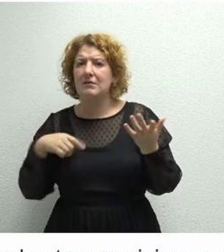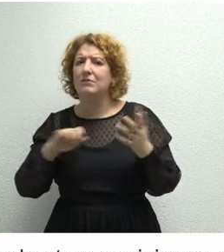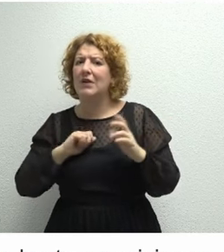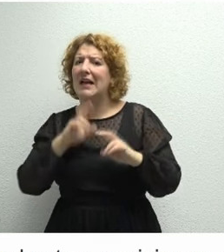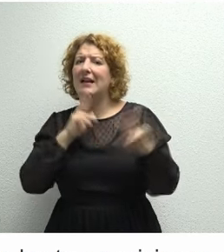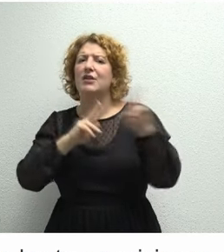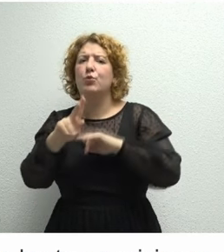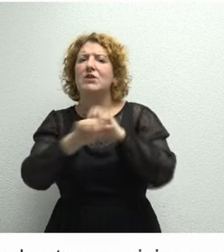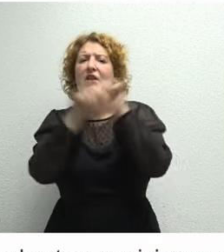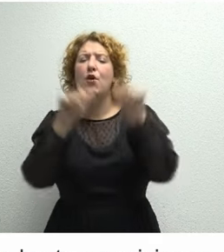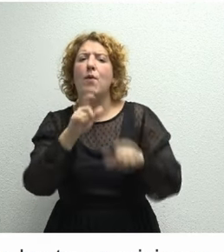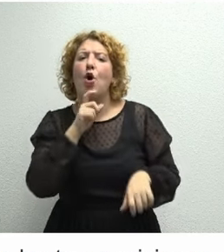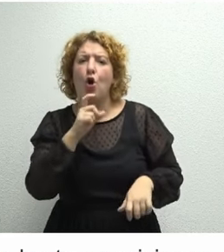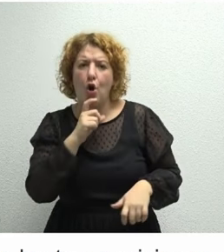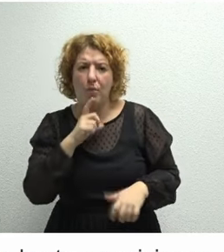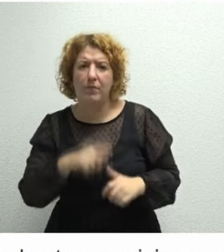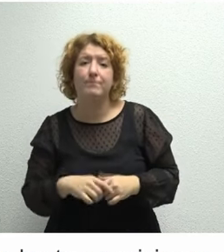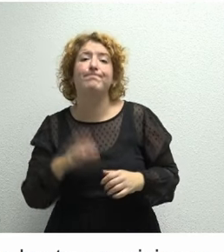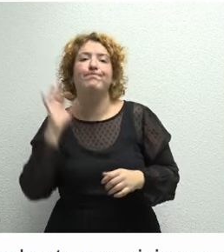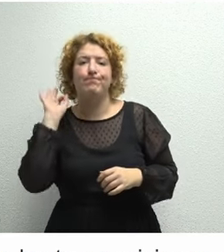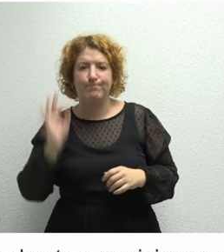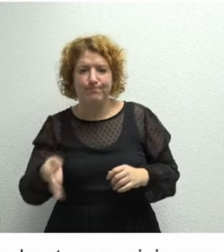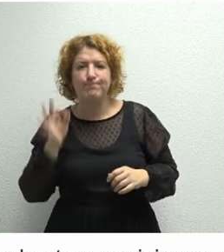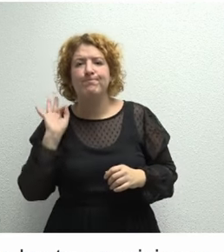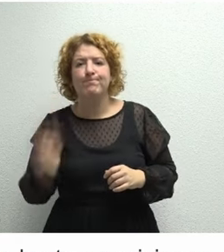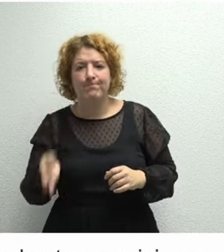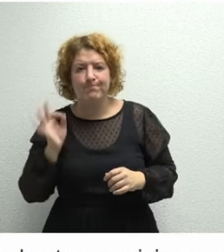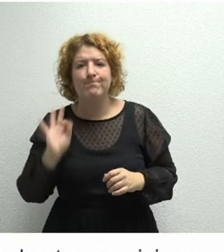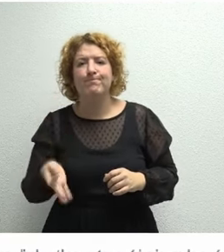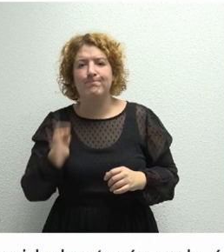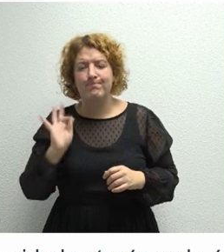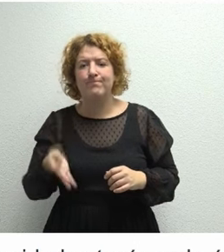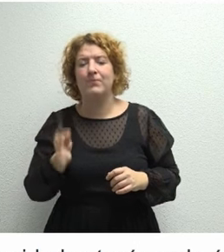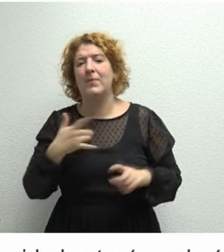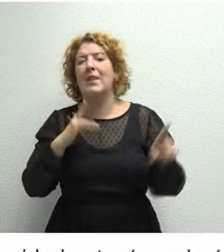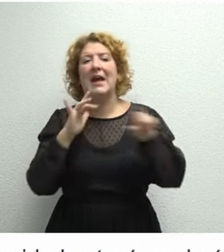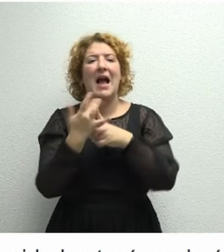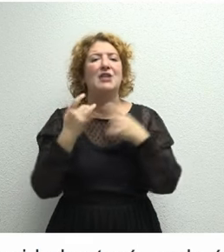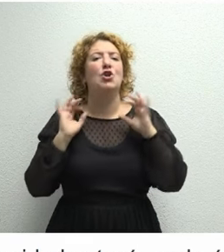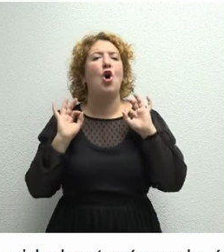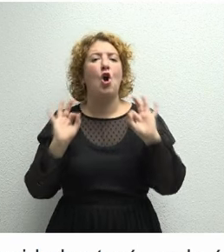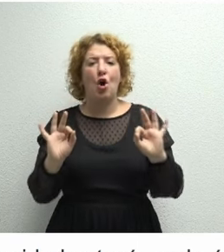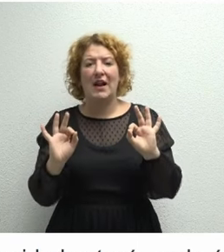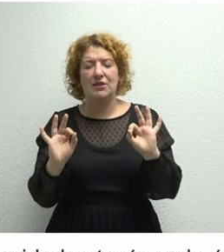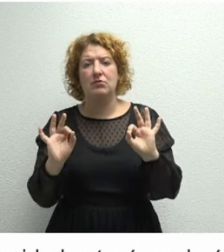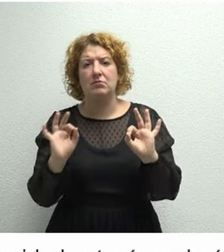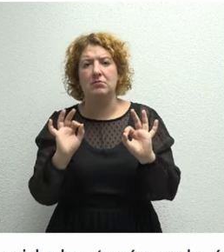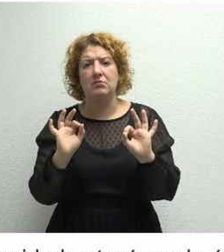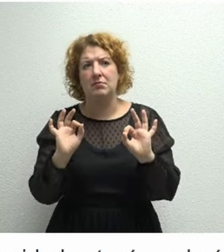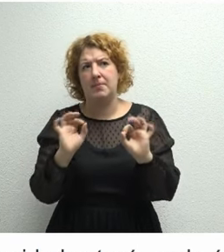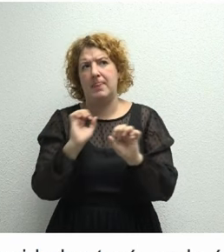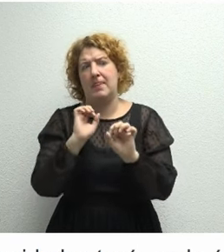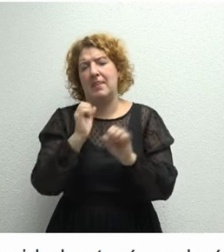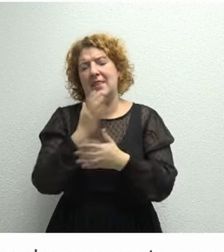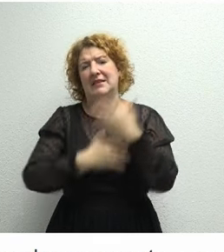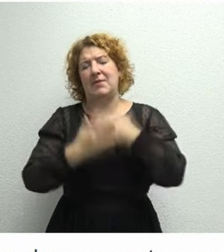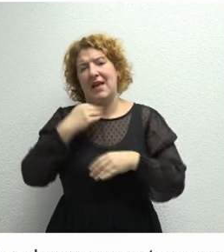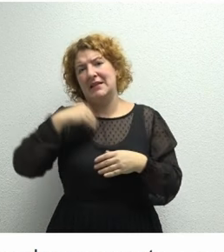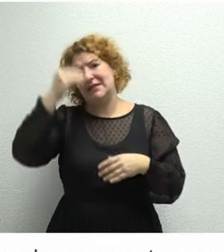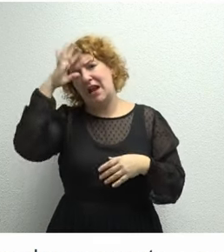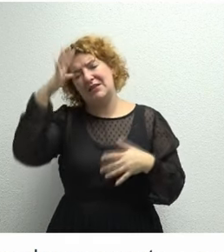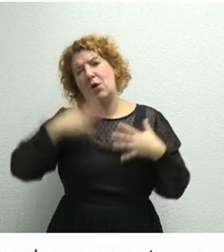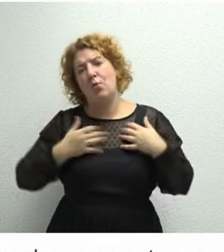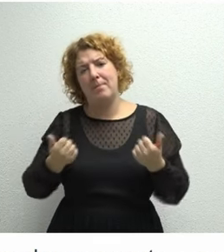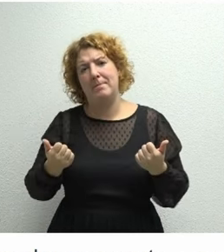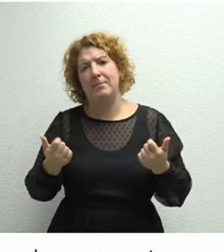necesidades y veíamos que es verdad que era importante trabajar con casos concretos de personas con discapacidad intelectual y Salud Mental Pero había una